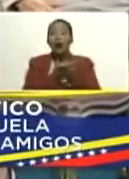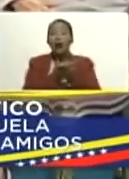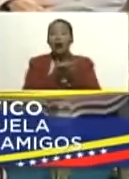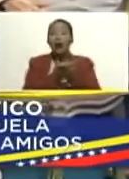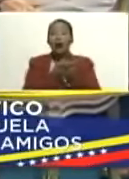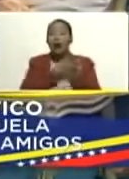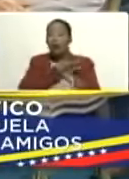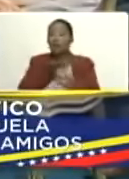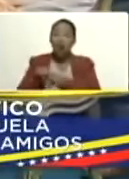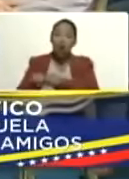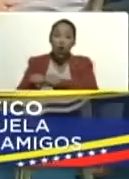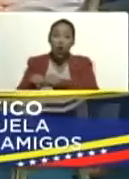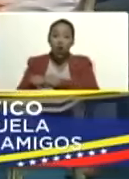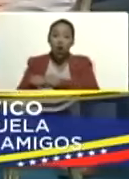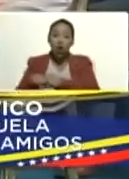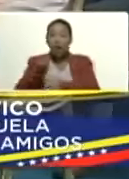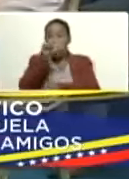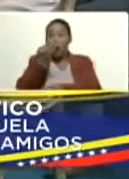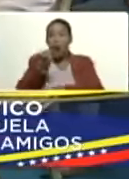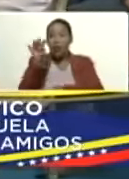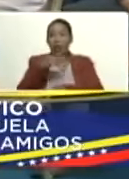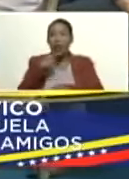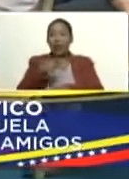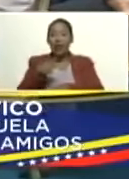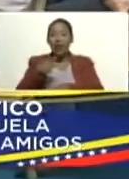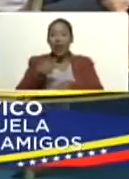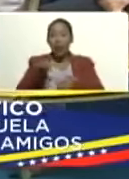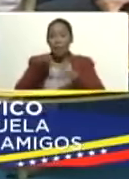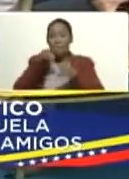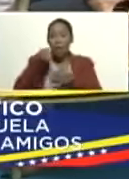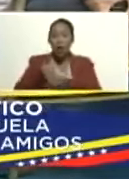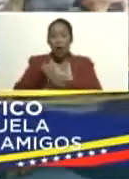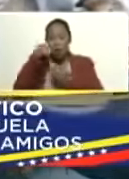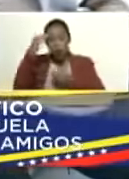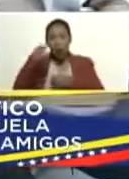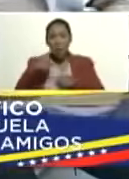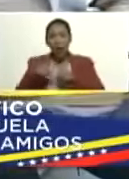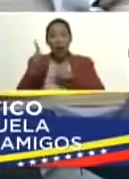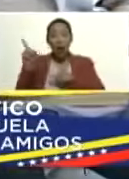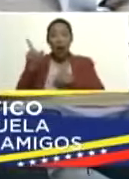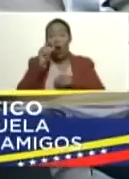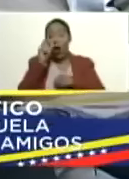Guayana Esequiba, su toma militar. Pero un hombre